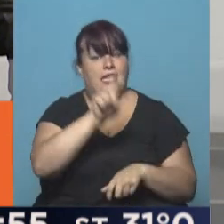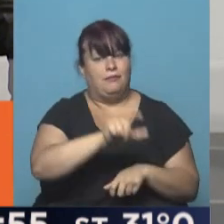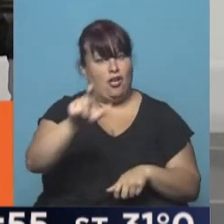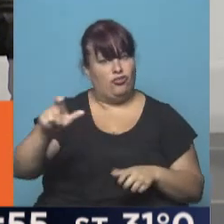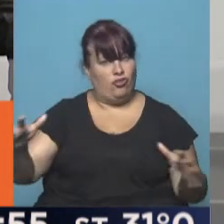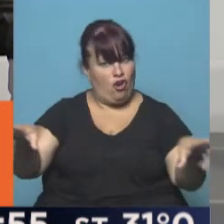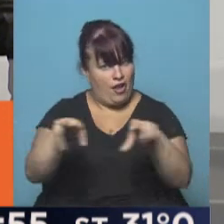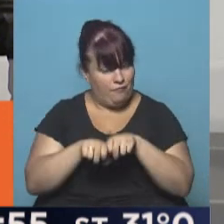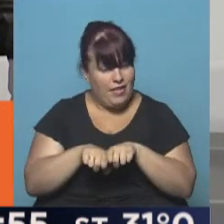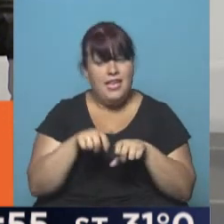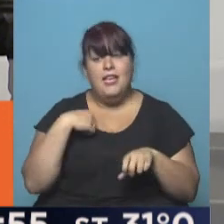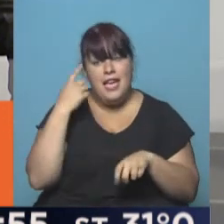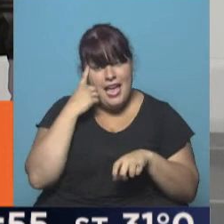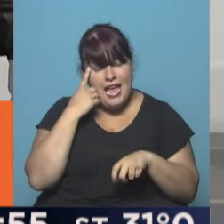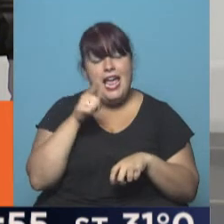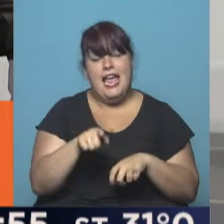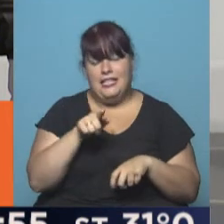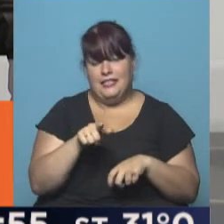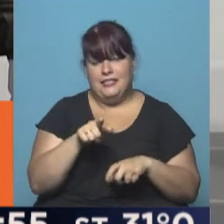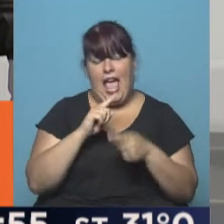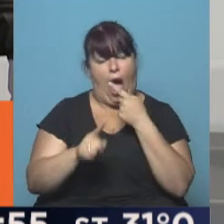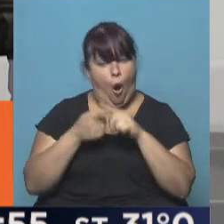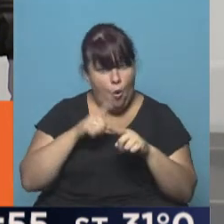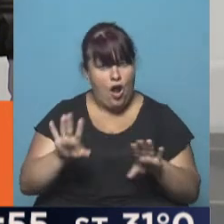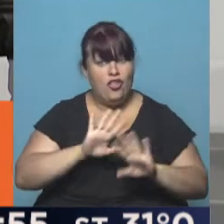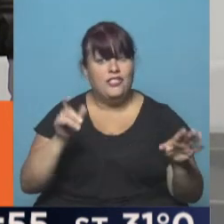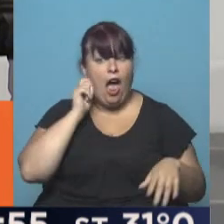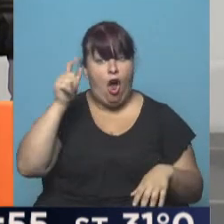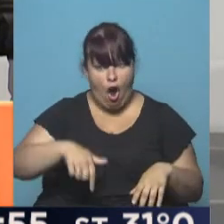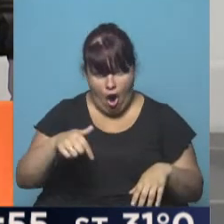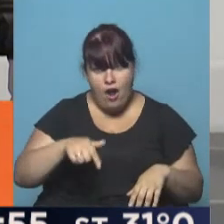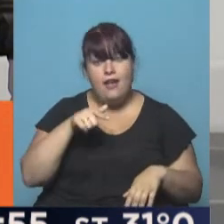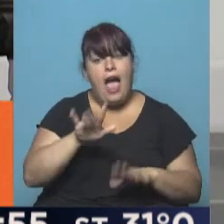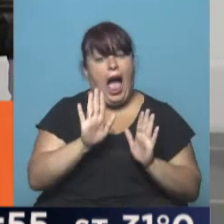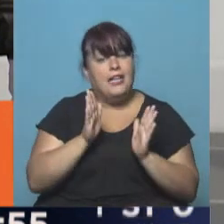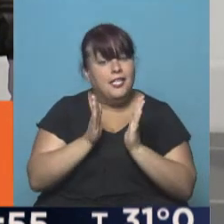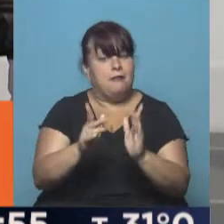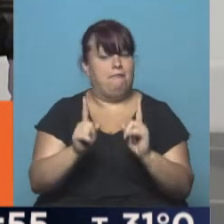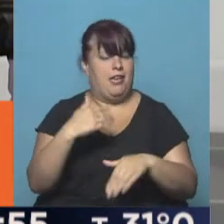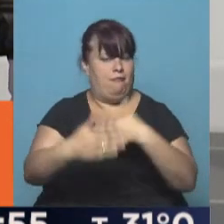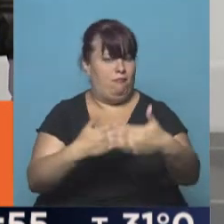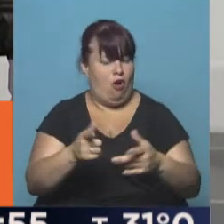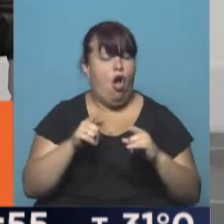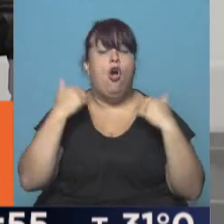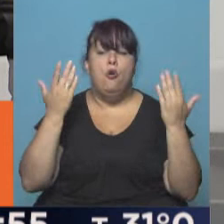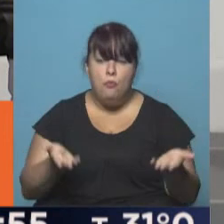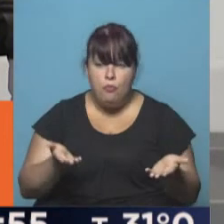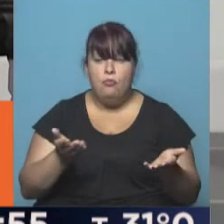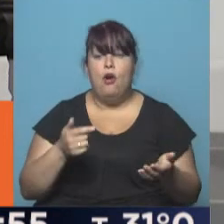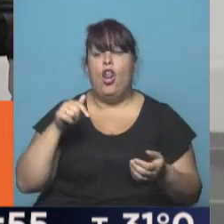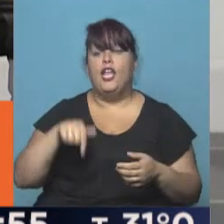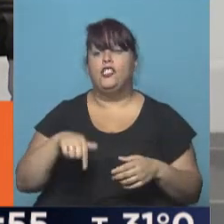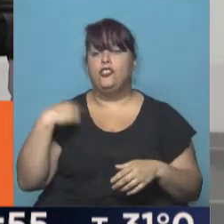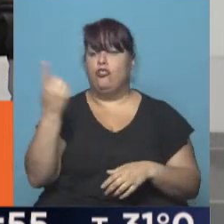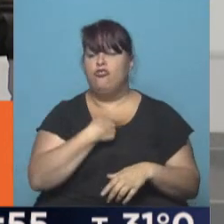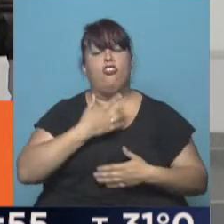gente. Y creo que este acuerdo que hemos logrado hoy va en línea precisamente con eso, y por eso es que